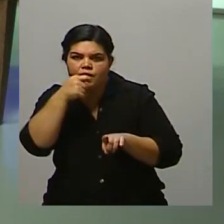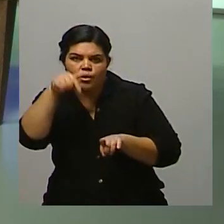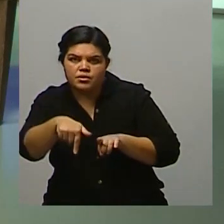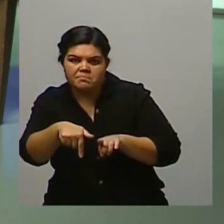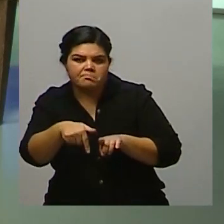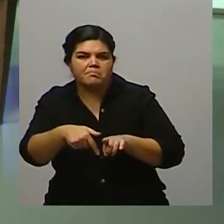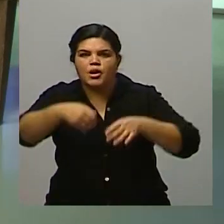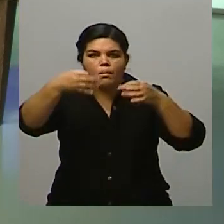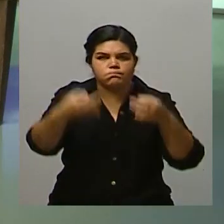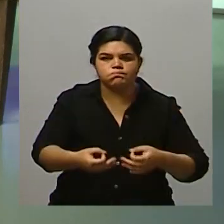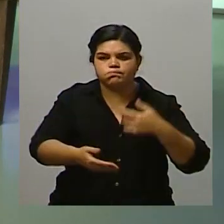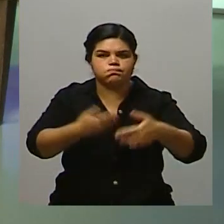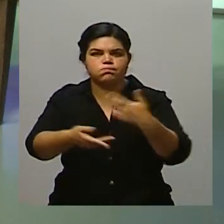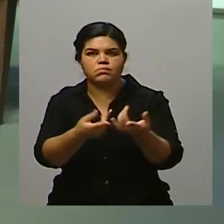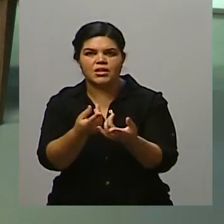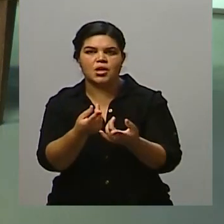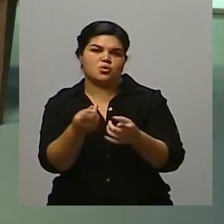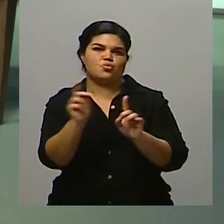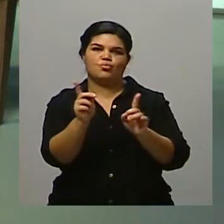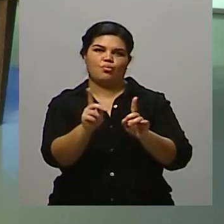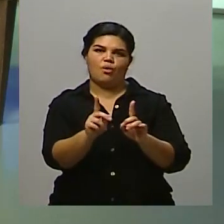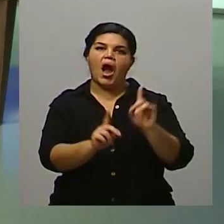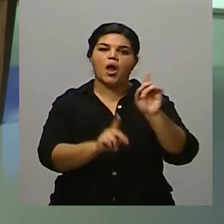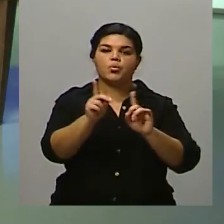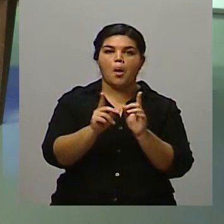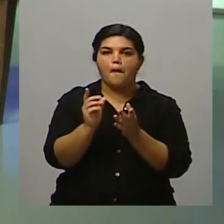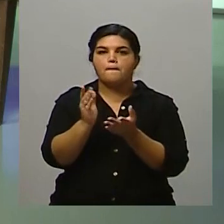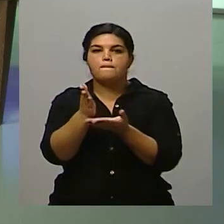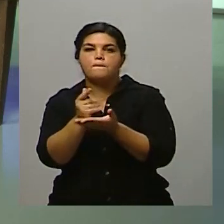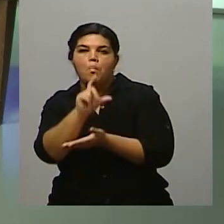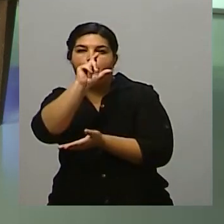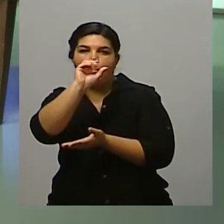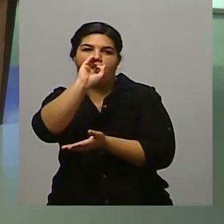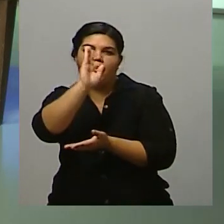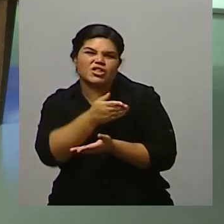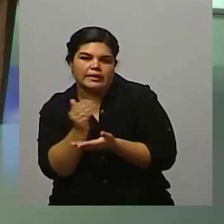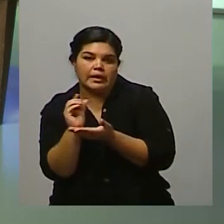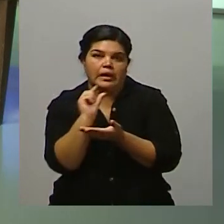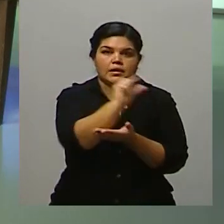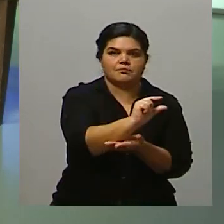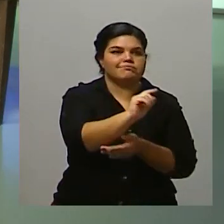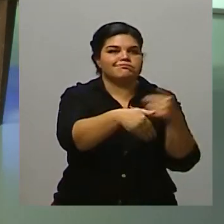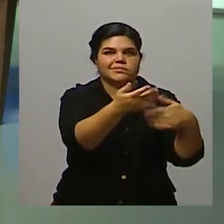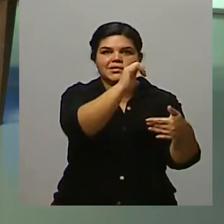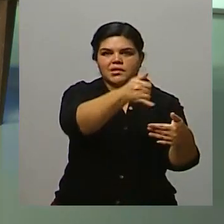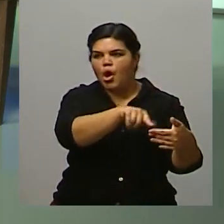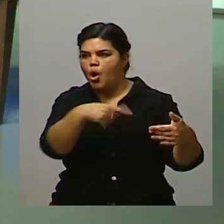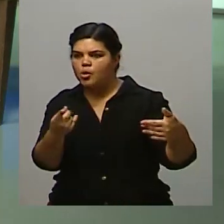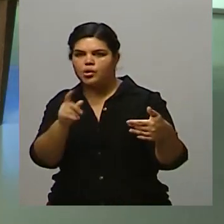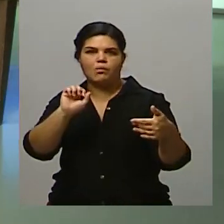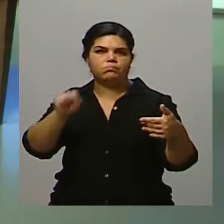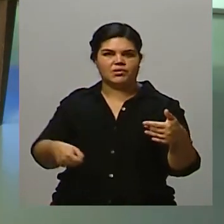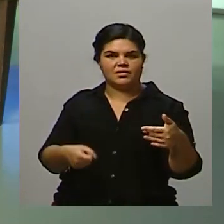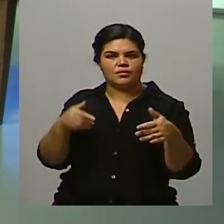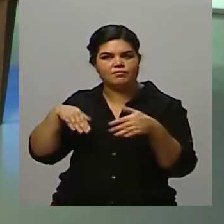manera parcial. Sí. Entonces, es más, ahora actualmente la provincia cuenta con un banco de proyectos, que es a través del